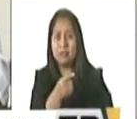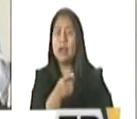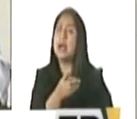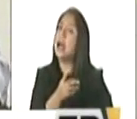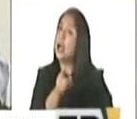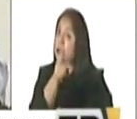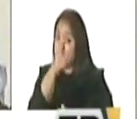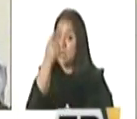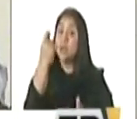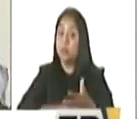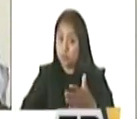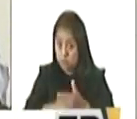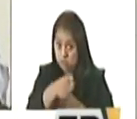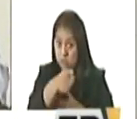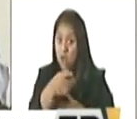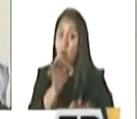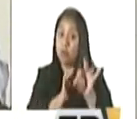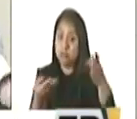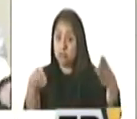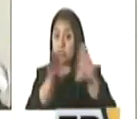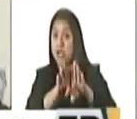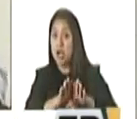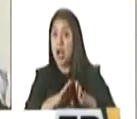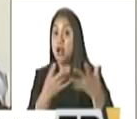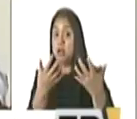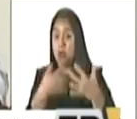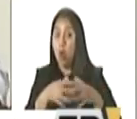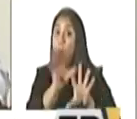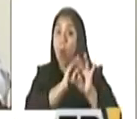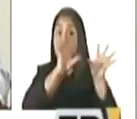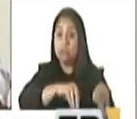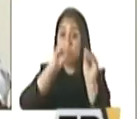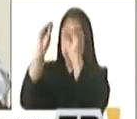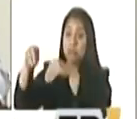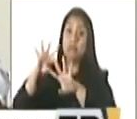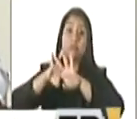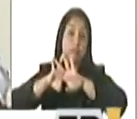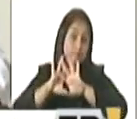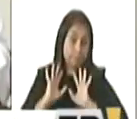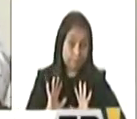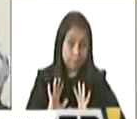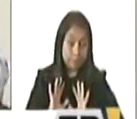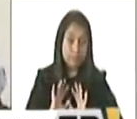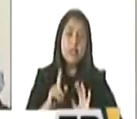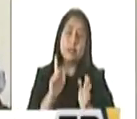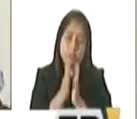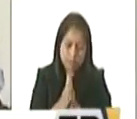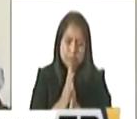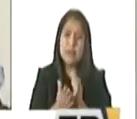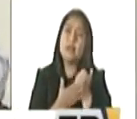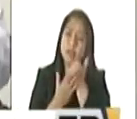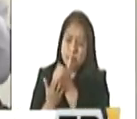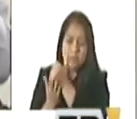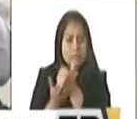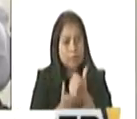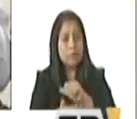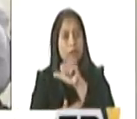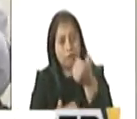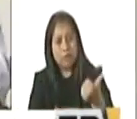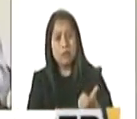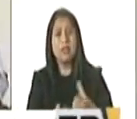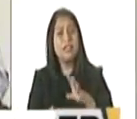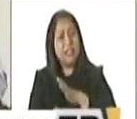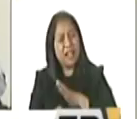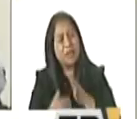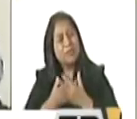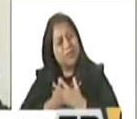que lo sancionemos, que le cerremos el negocio o que lo metamos preso. Ayudemos a los demás. Tengamos un poco